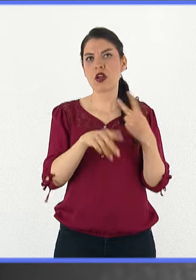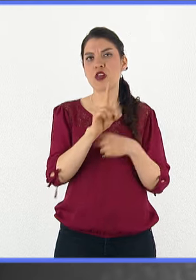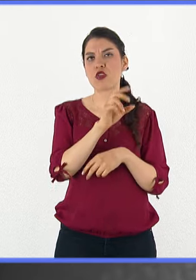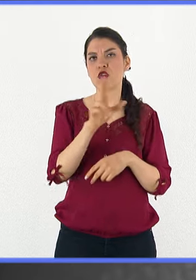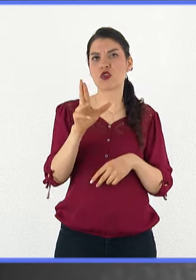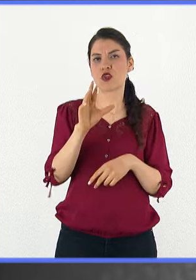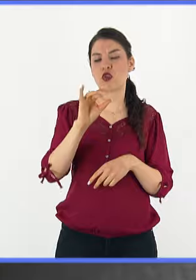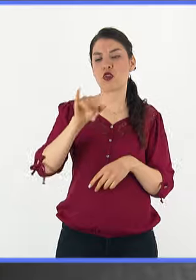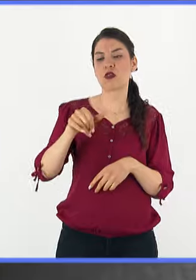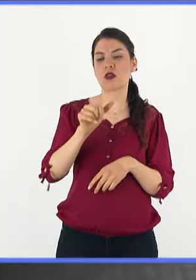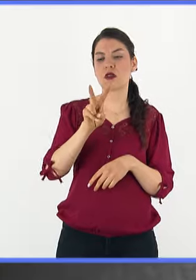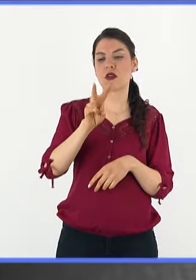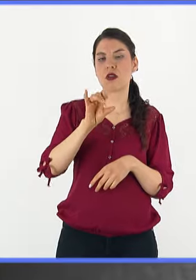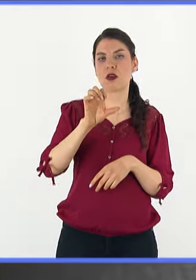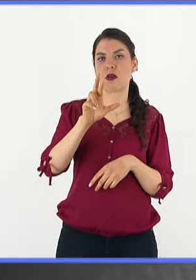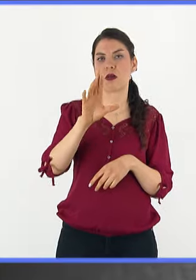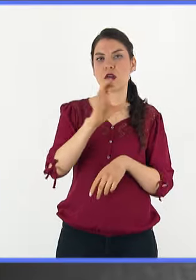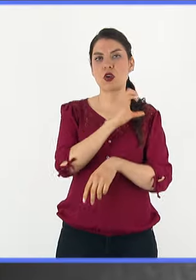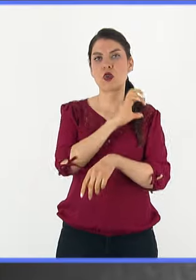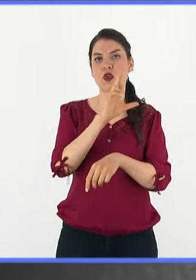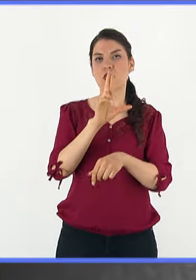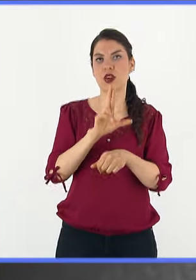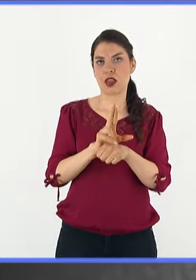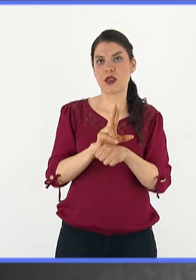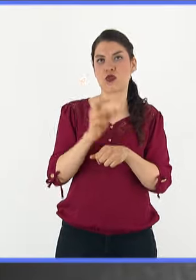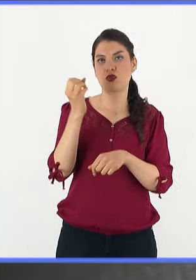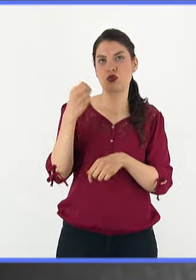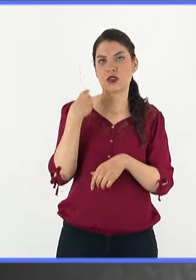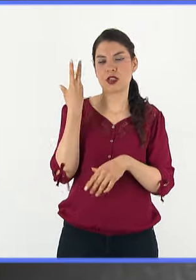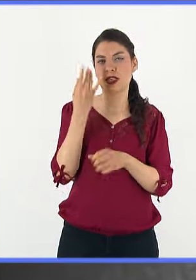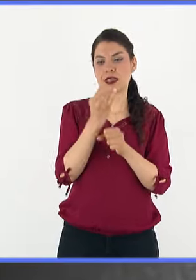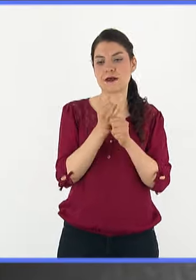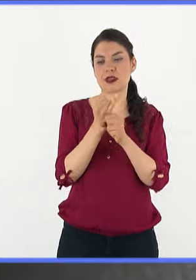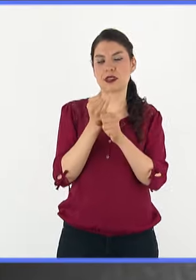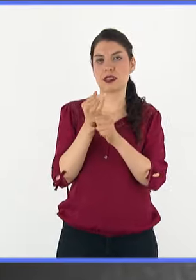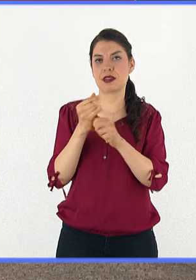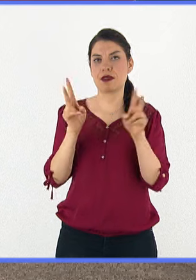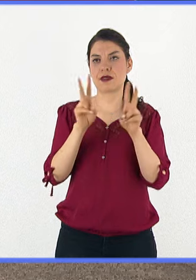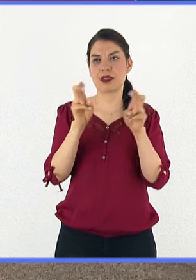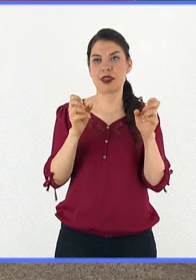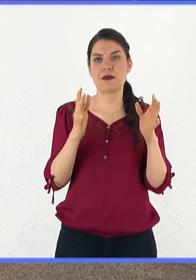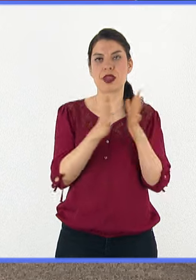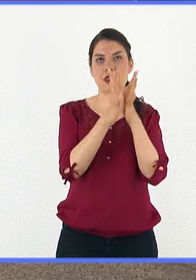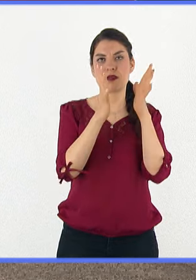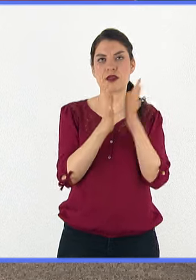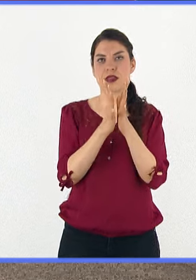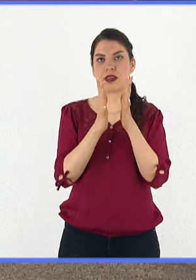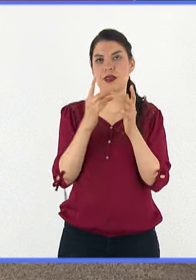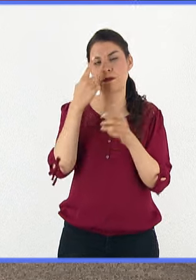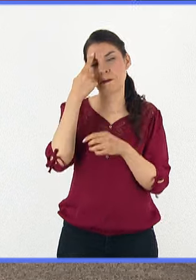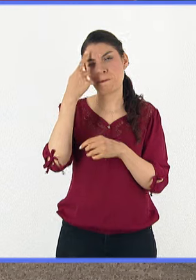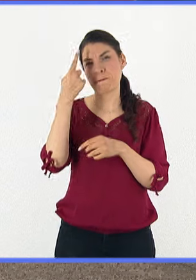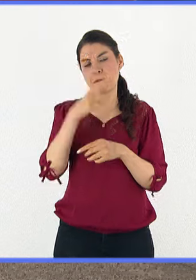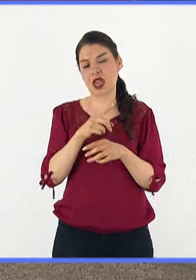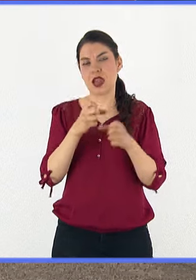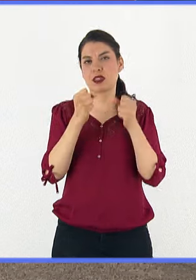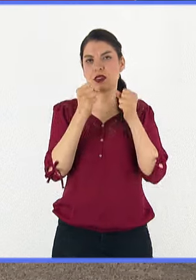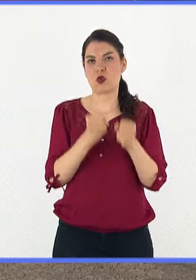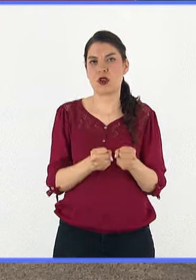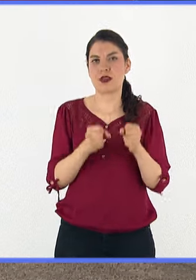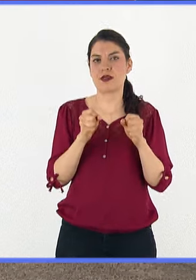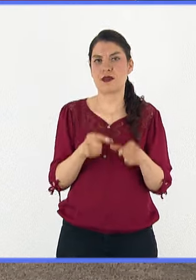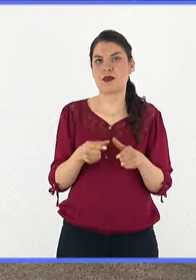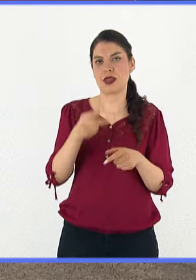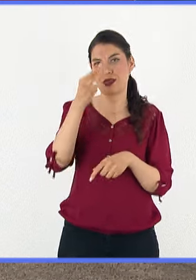posada quien es el coordinador del seminario universitario de estudios sobre democracia defensa dimensiones de la seguridad e inteligencia de